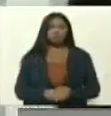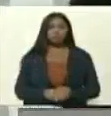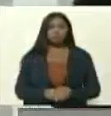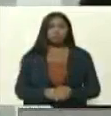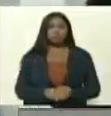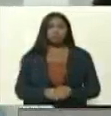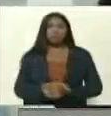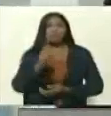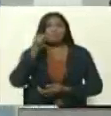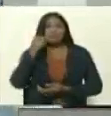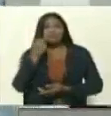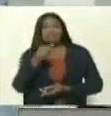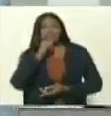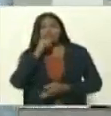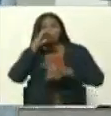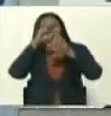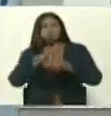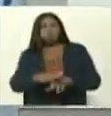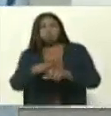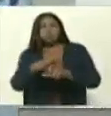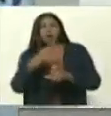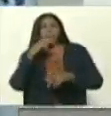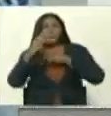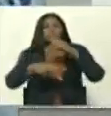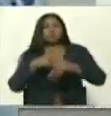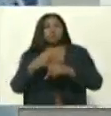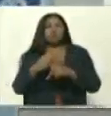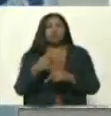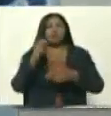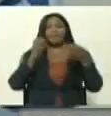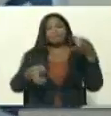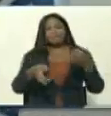y también de quienes están sometidos, obviamente, a un proceso penal.